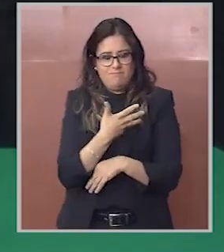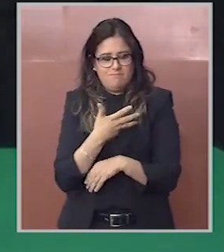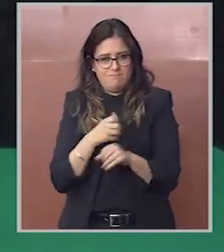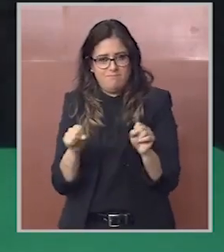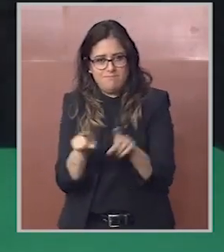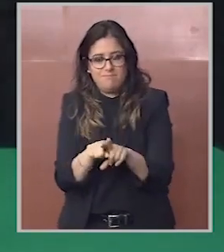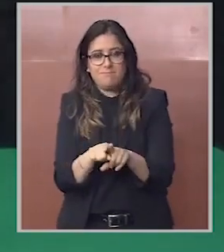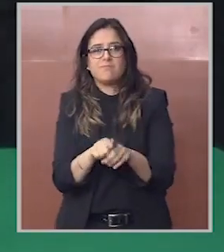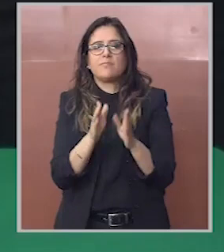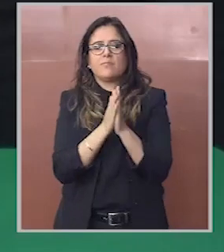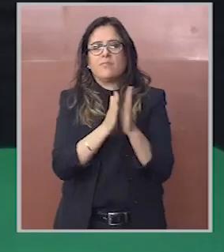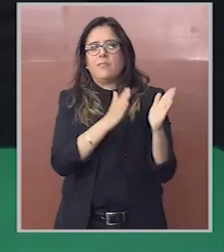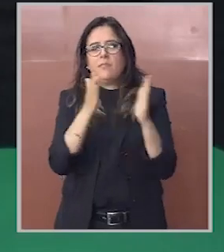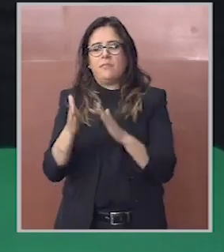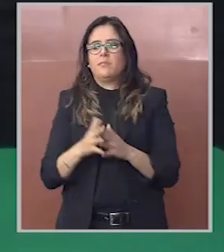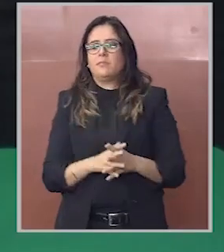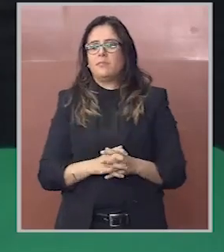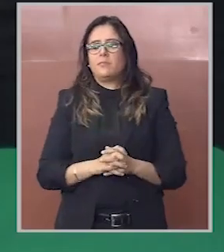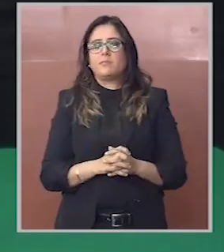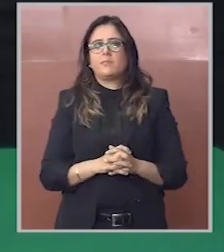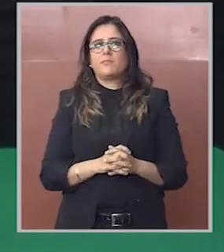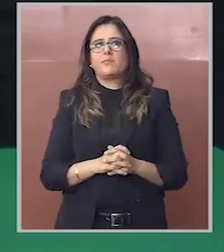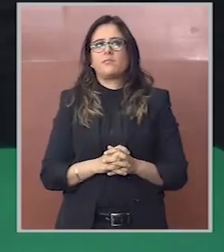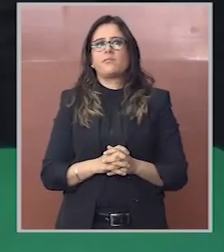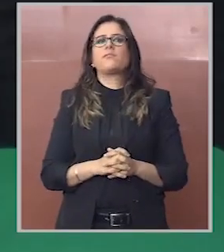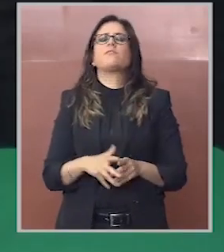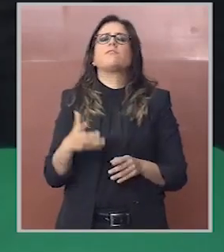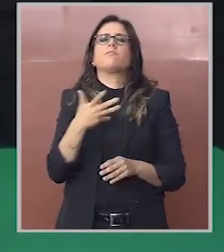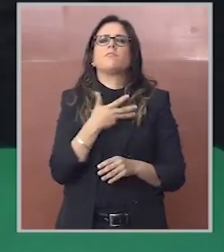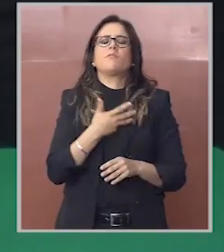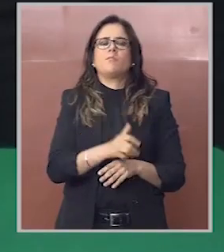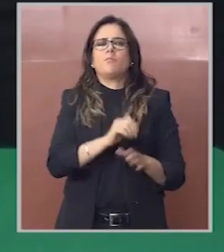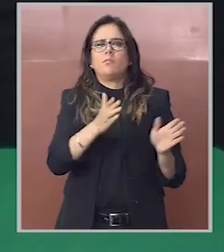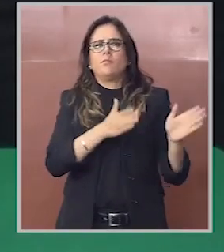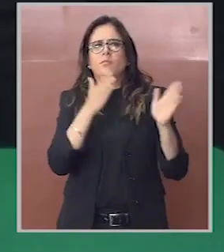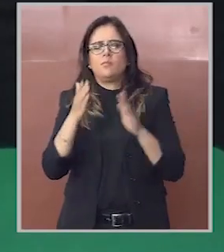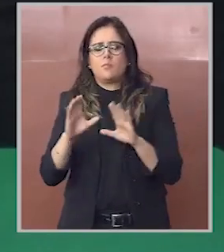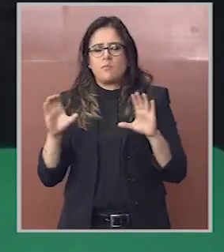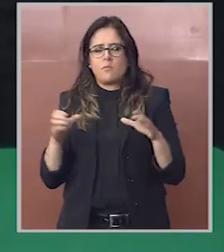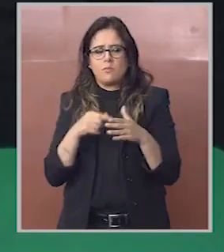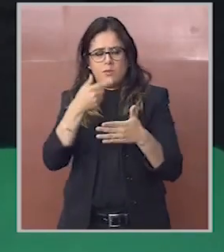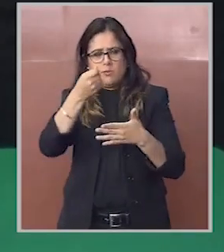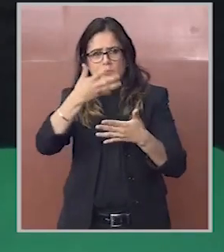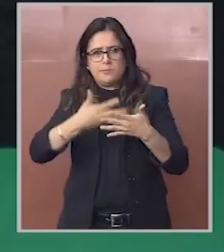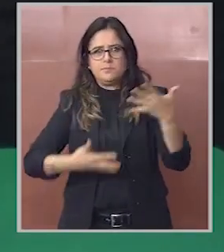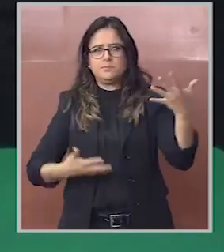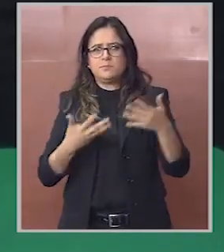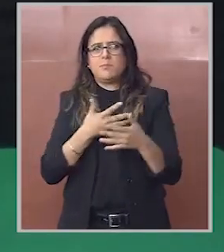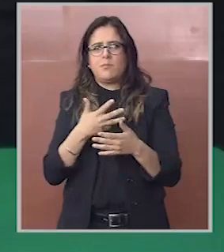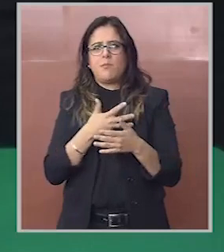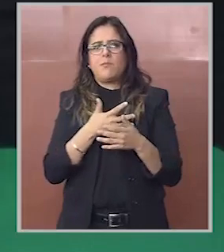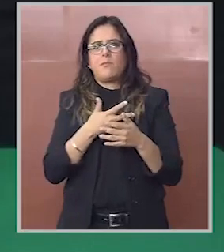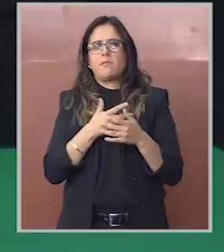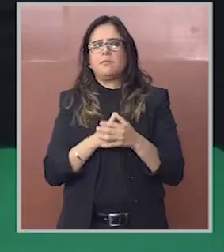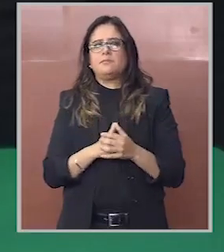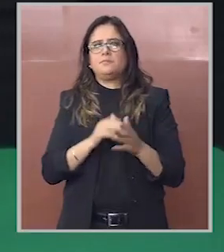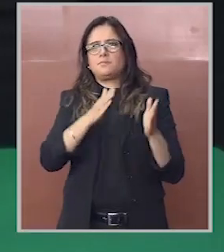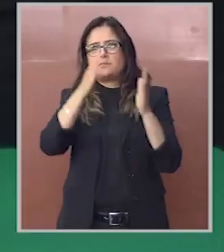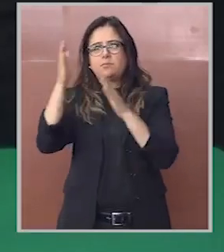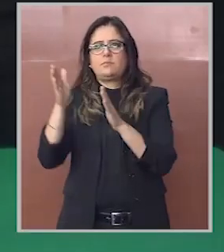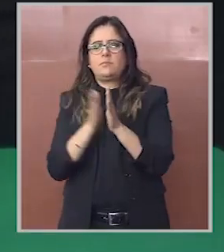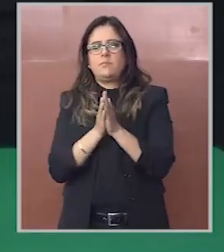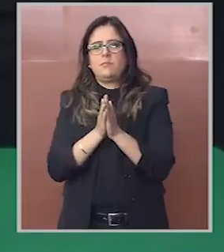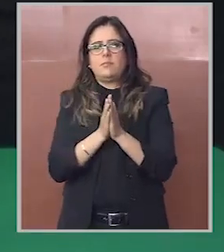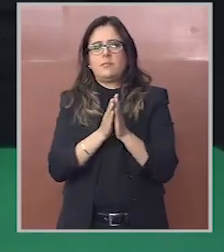conjunto enorme de de de derechos en la siguiente lámina de cuáles son los que están obligados a